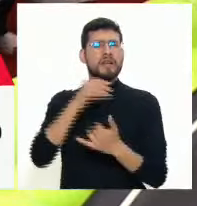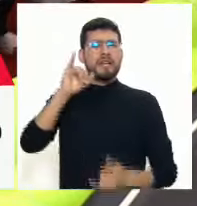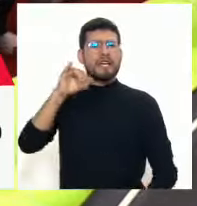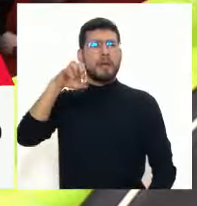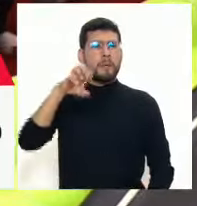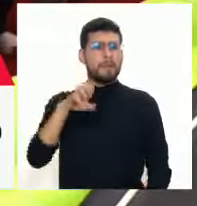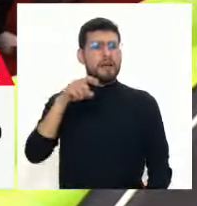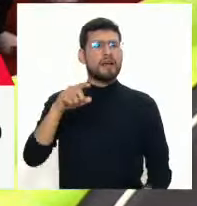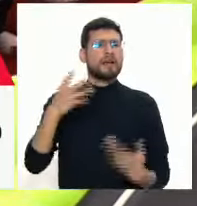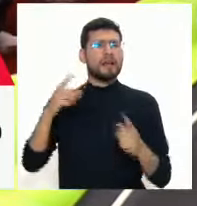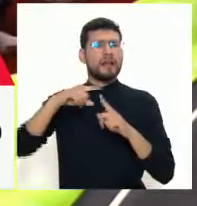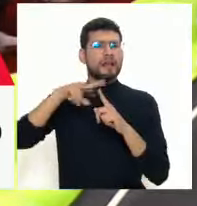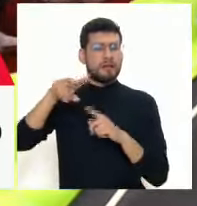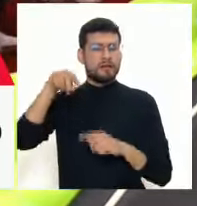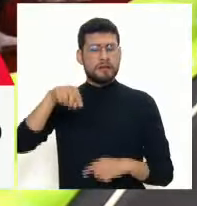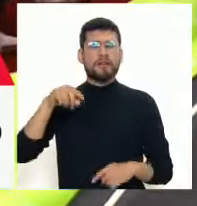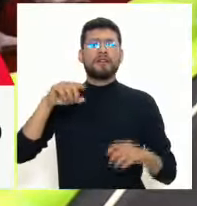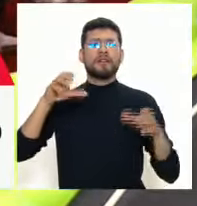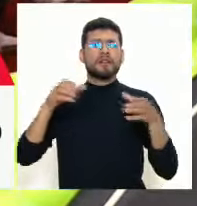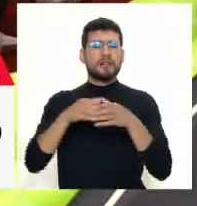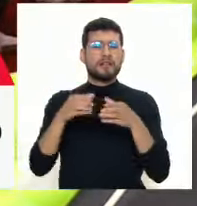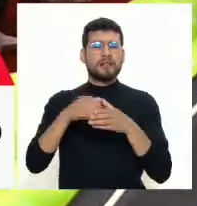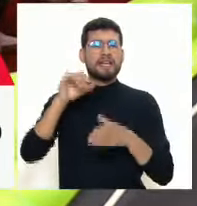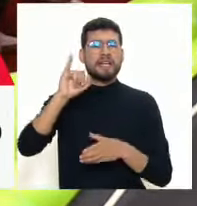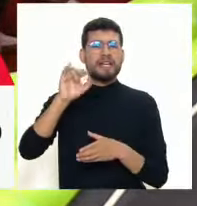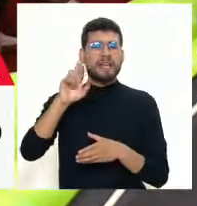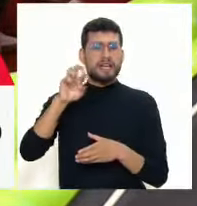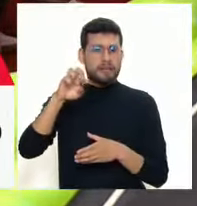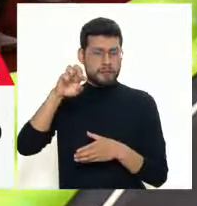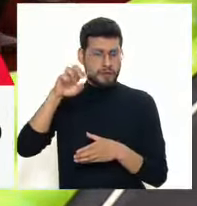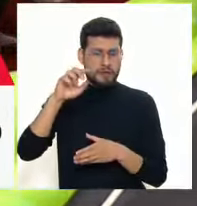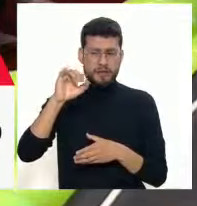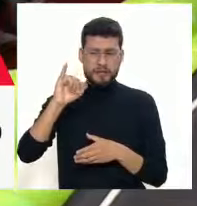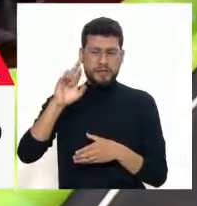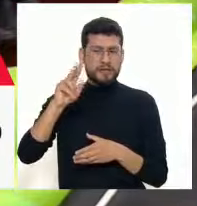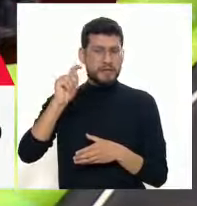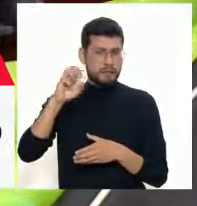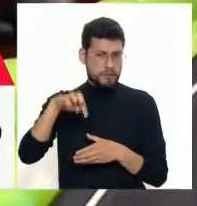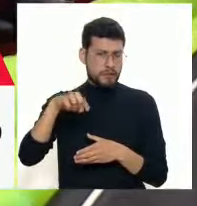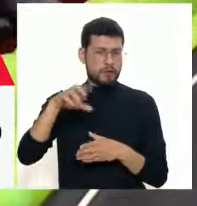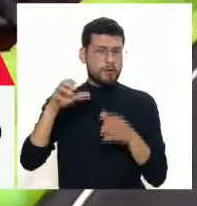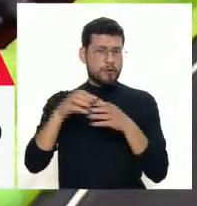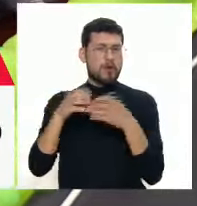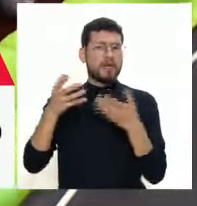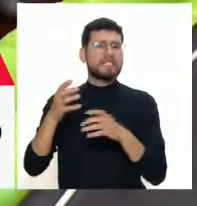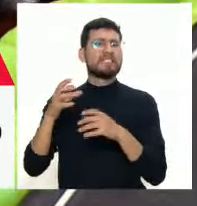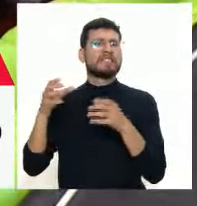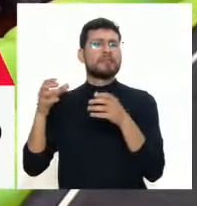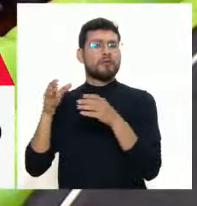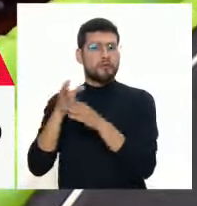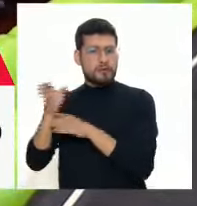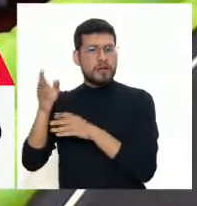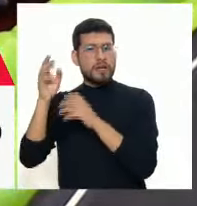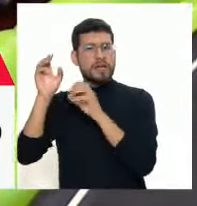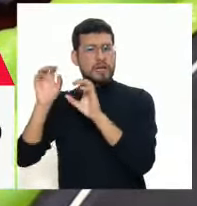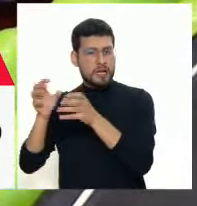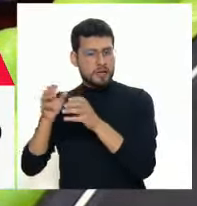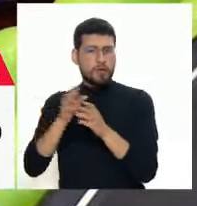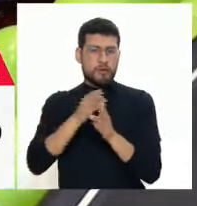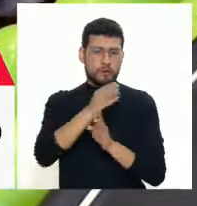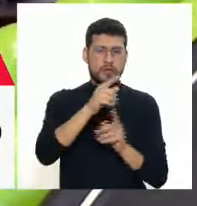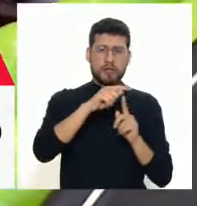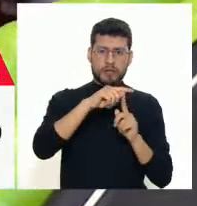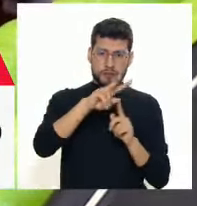del Instituto Nacional de Radio y Televisión. Hay que indicar que la presidenta Dina Boluarte se